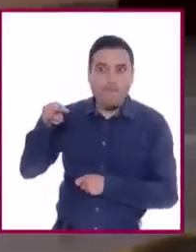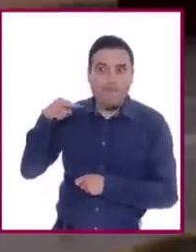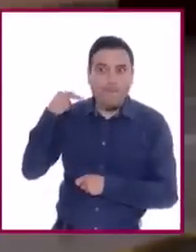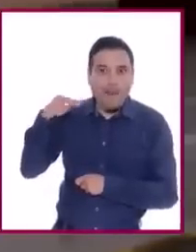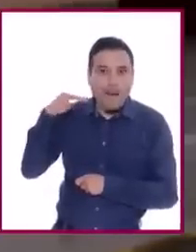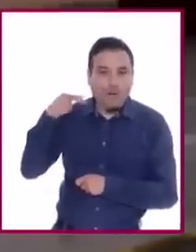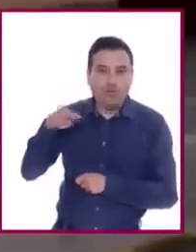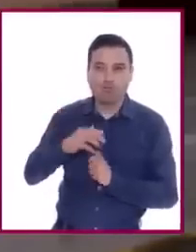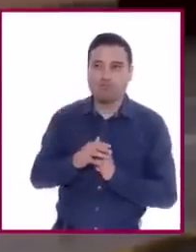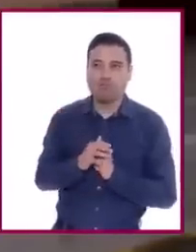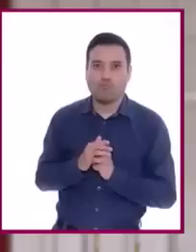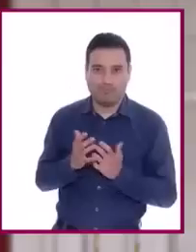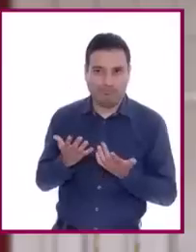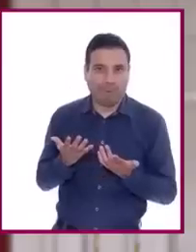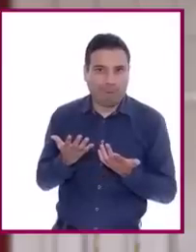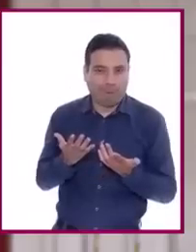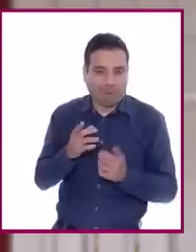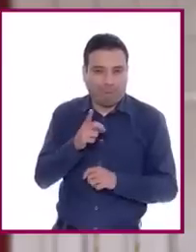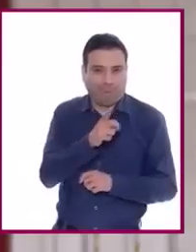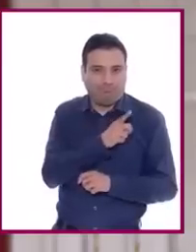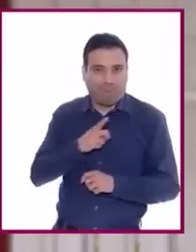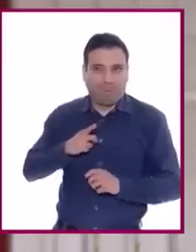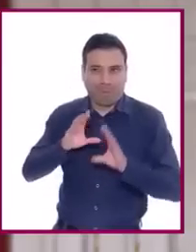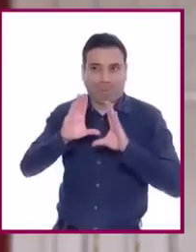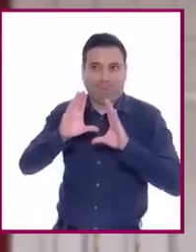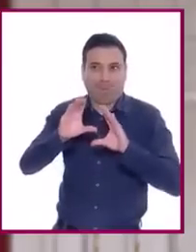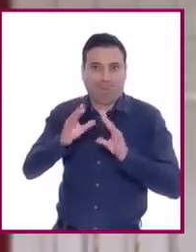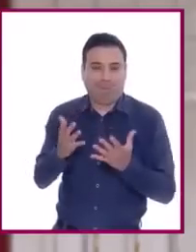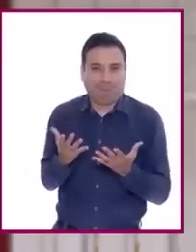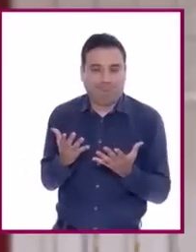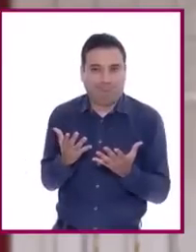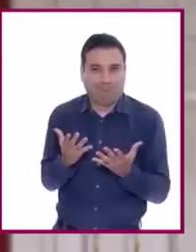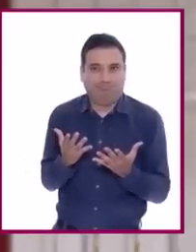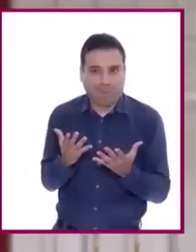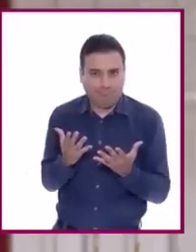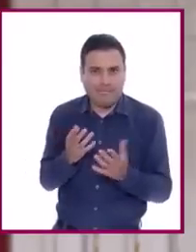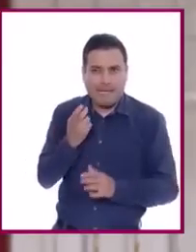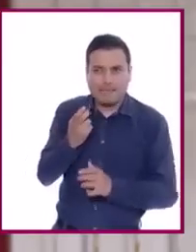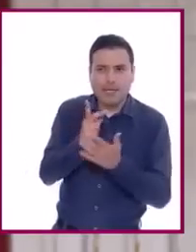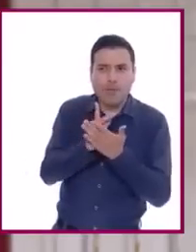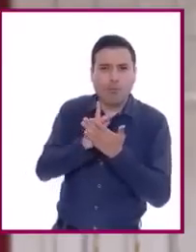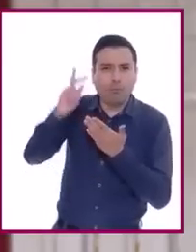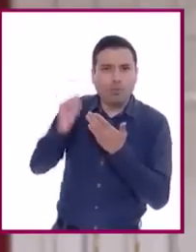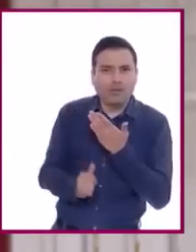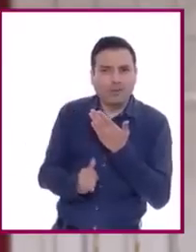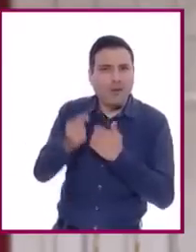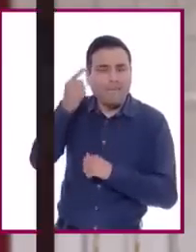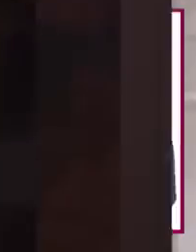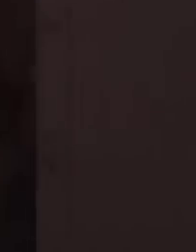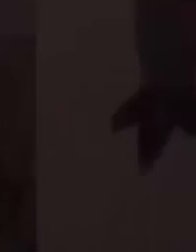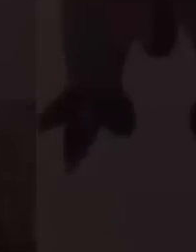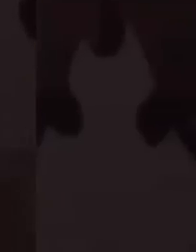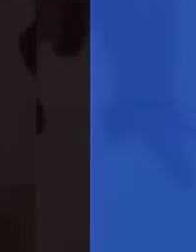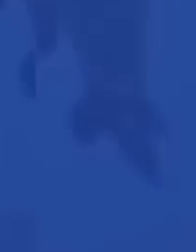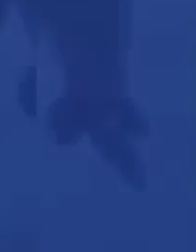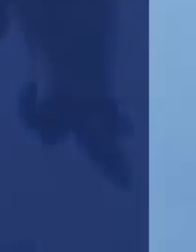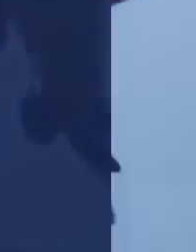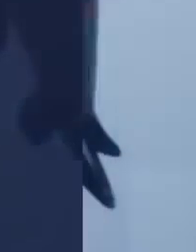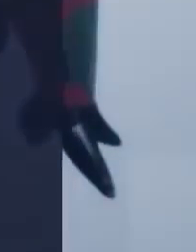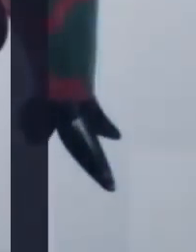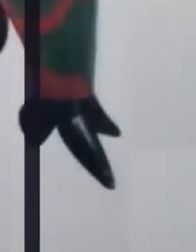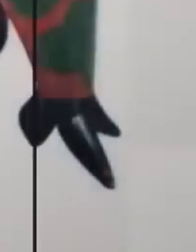que la rama existe en todo México entonces también la intención para mí de crear este proyecto fue la divulgación de esta tradición